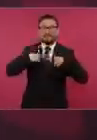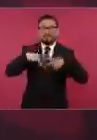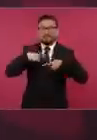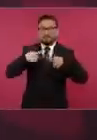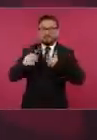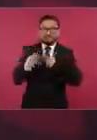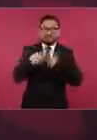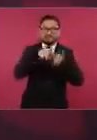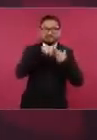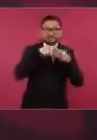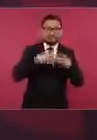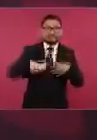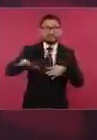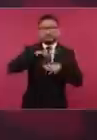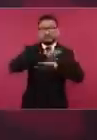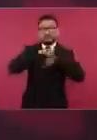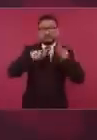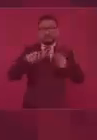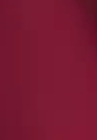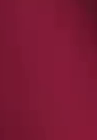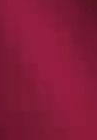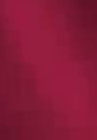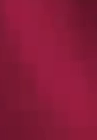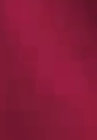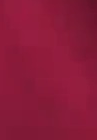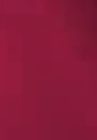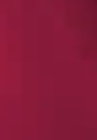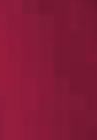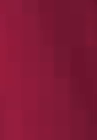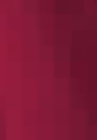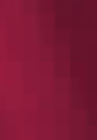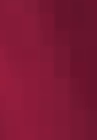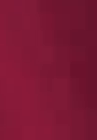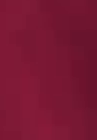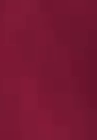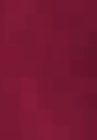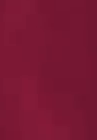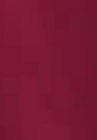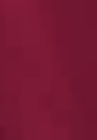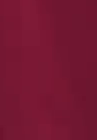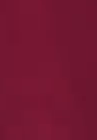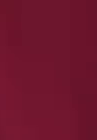confusión y miedo entre la población. Gobierno de México.